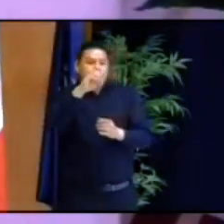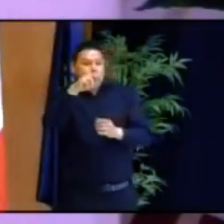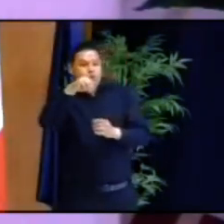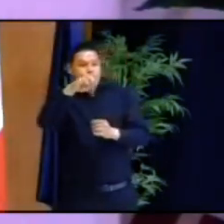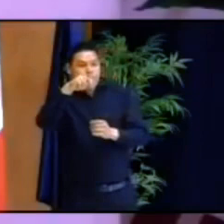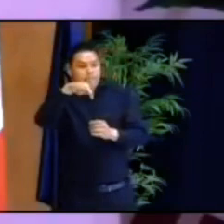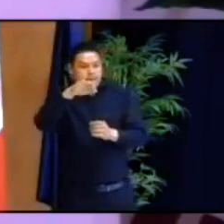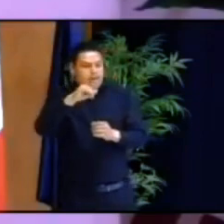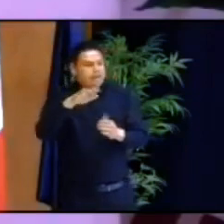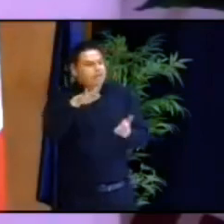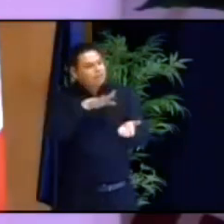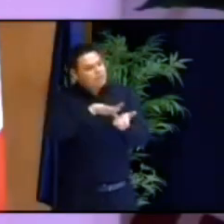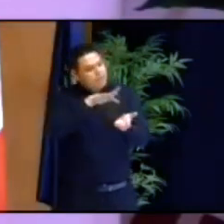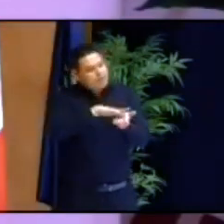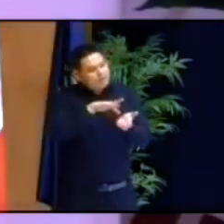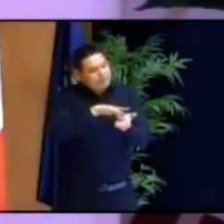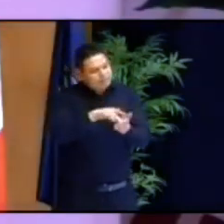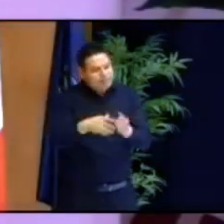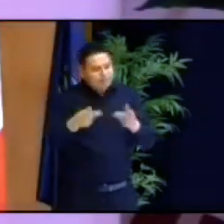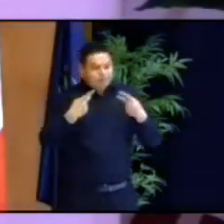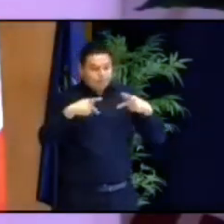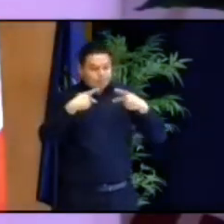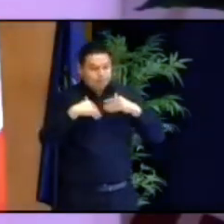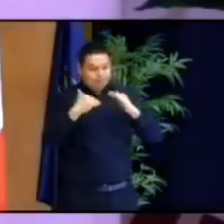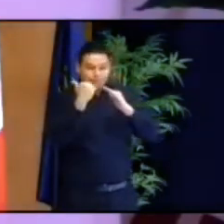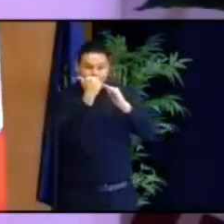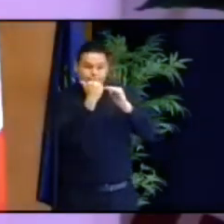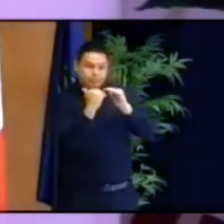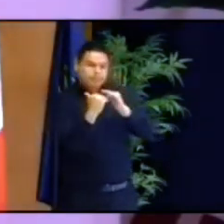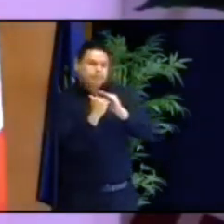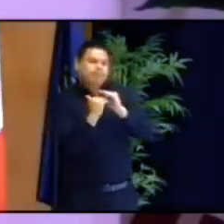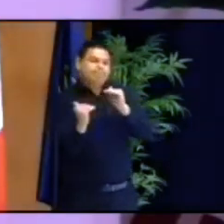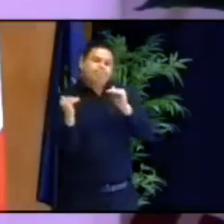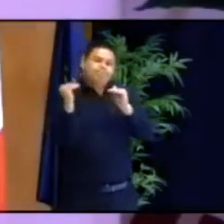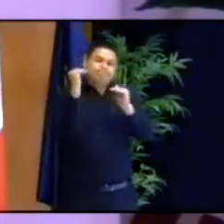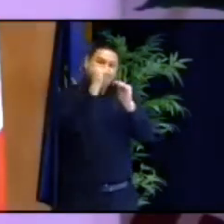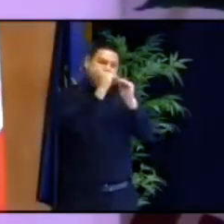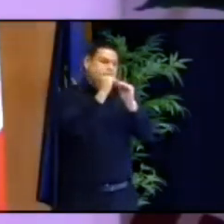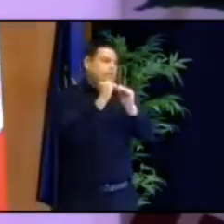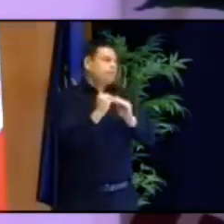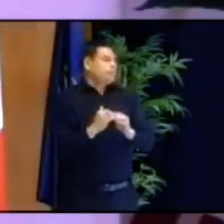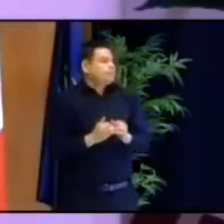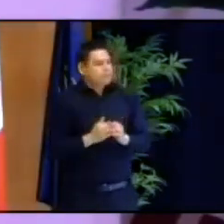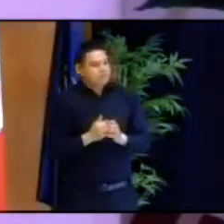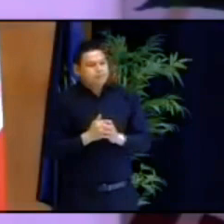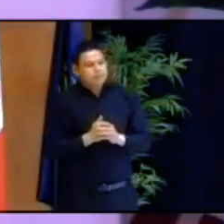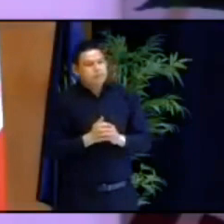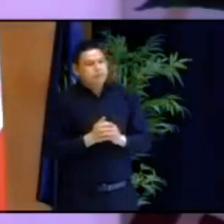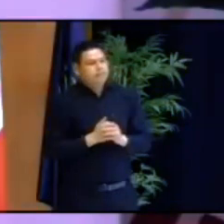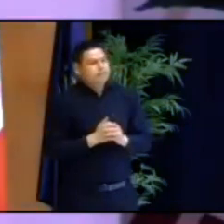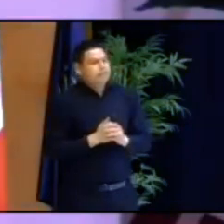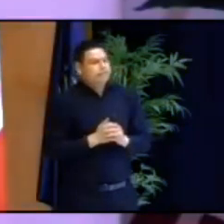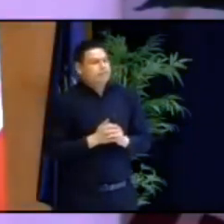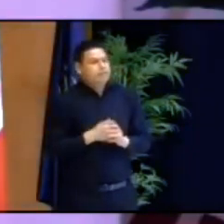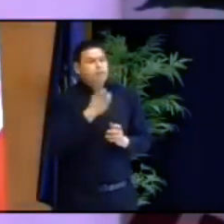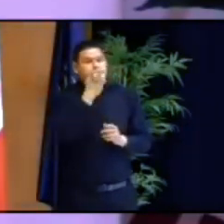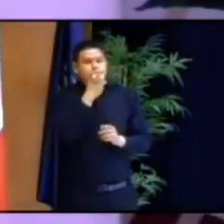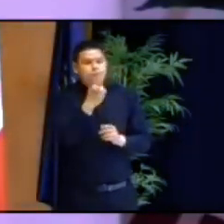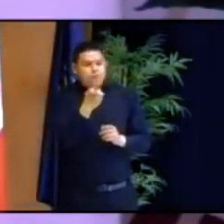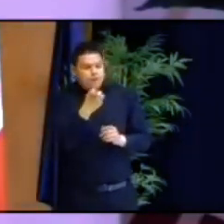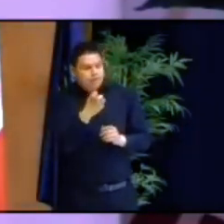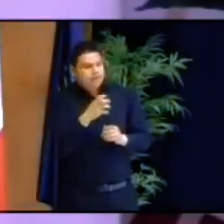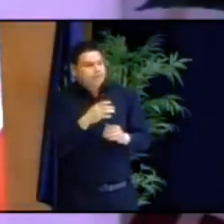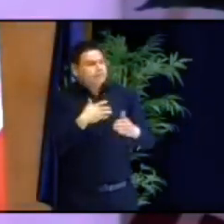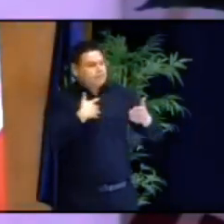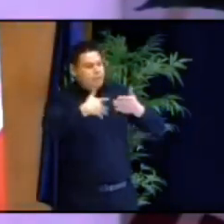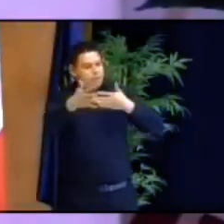de abajo, difícilmente va a poder salir, en nuestro caso, la ciudad adelante. Y por eso es este